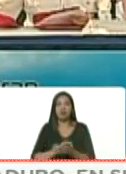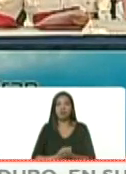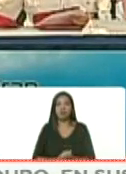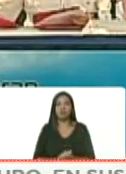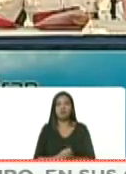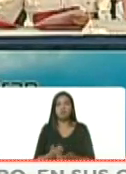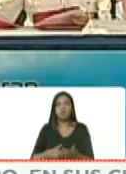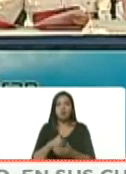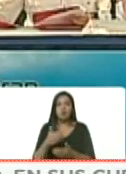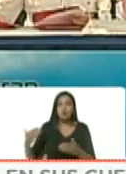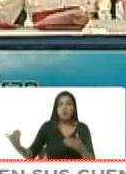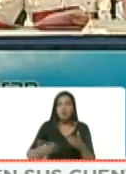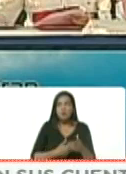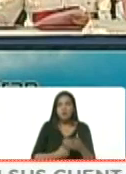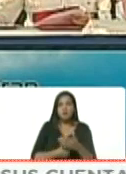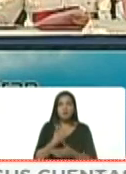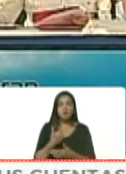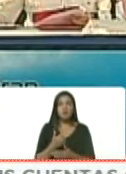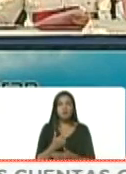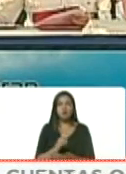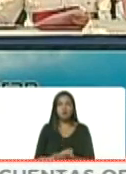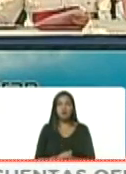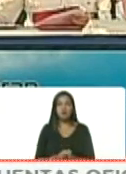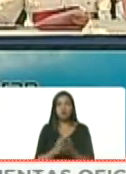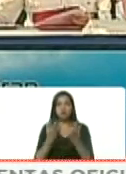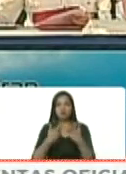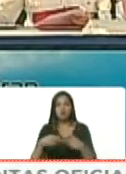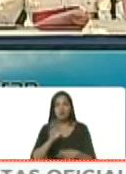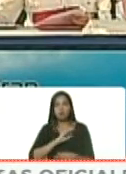y de reflorecimiento de la pesca artesanal.